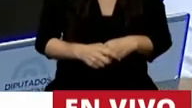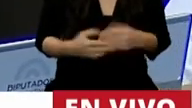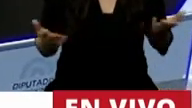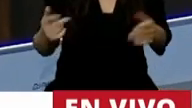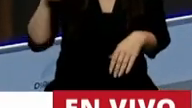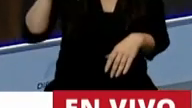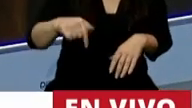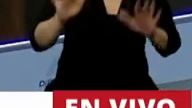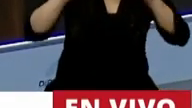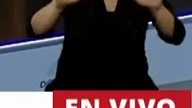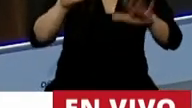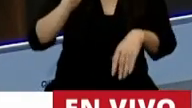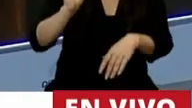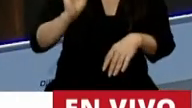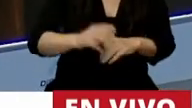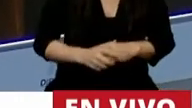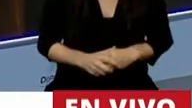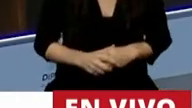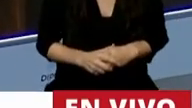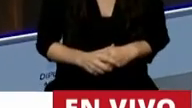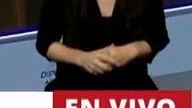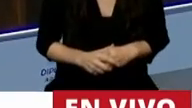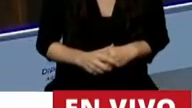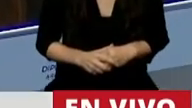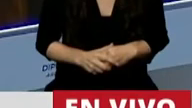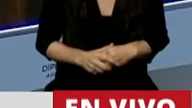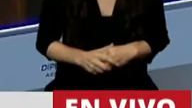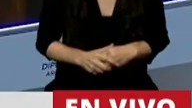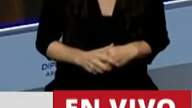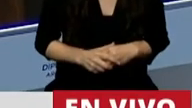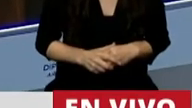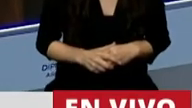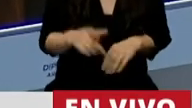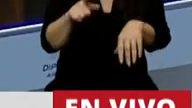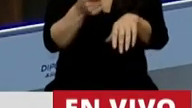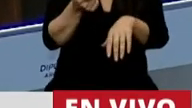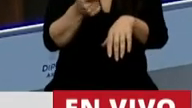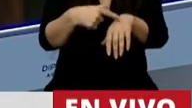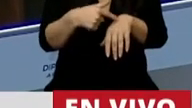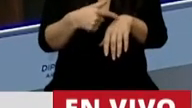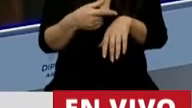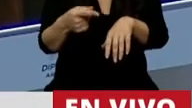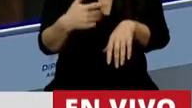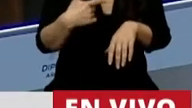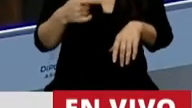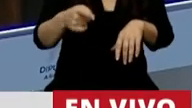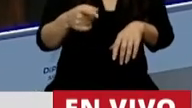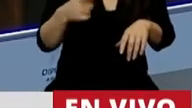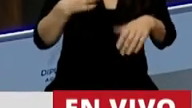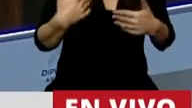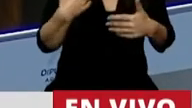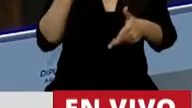Hoy es 10 de diciembre. Por poquitos minutos, pero llegué a hablar el 10 de